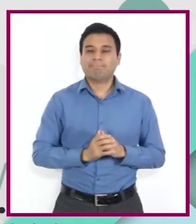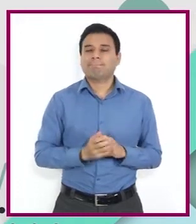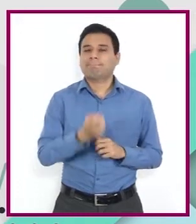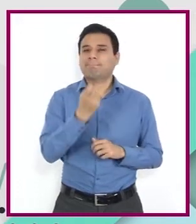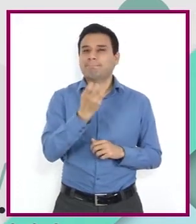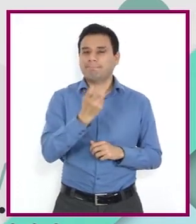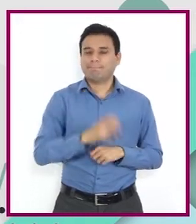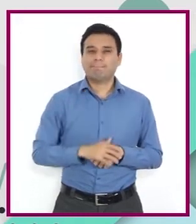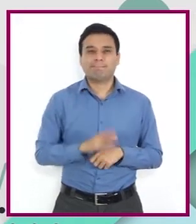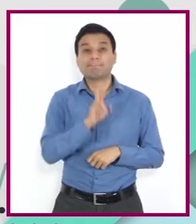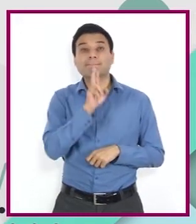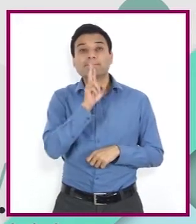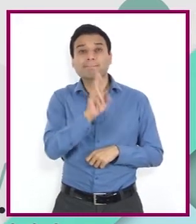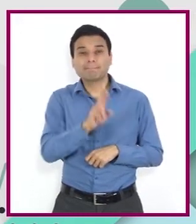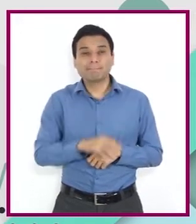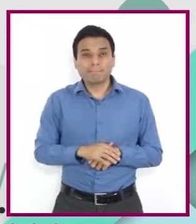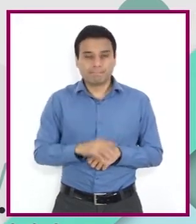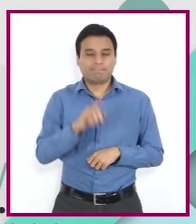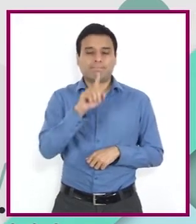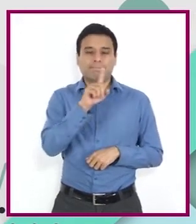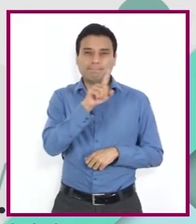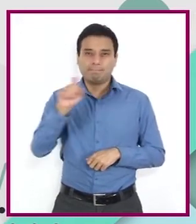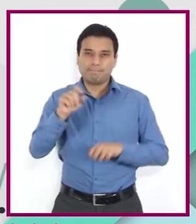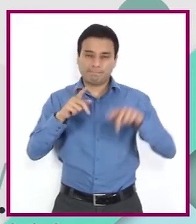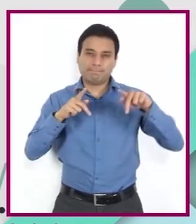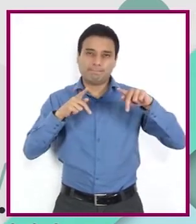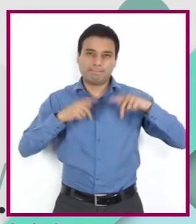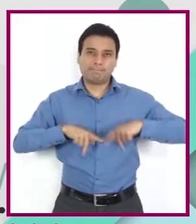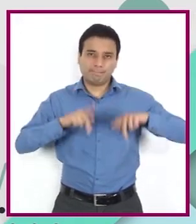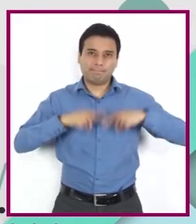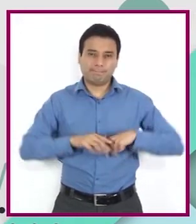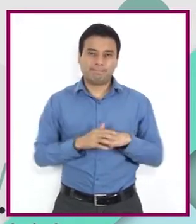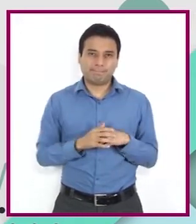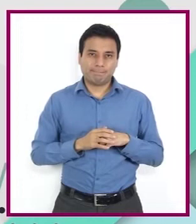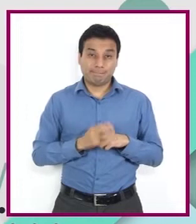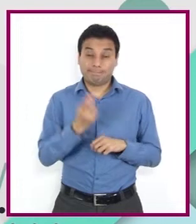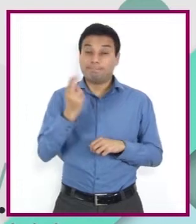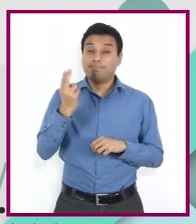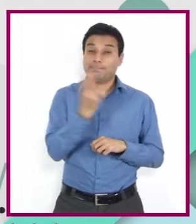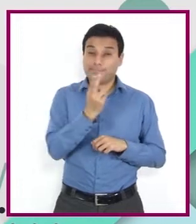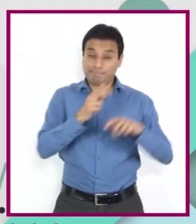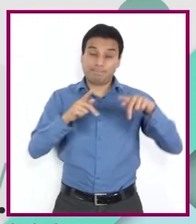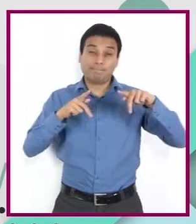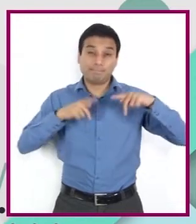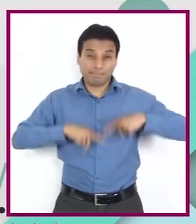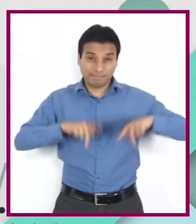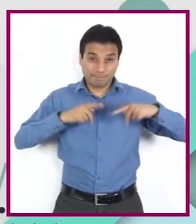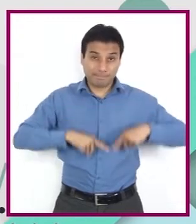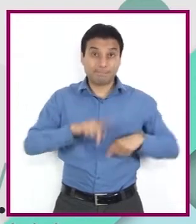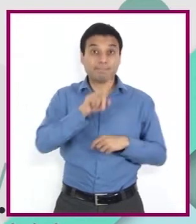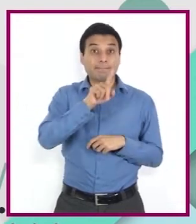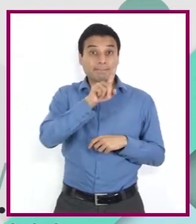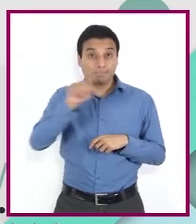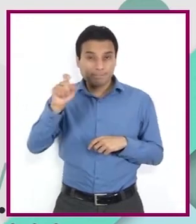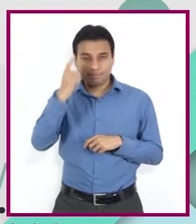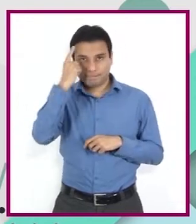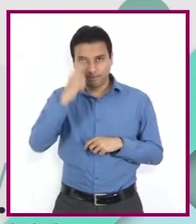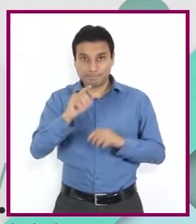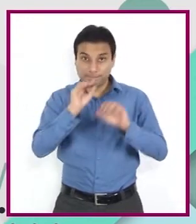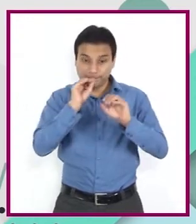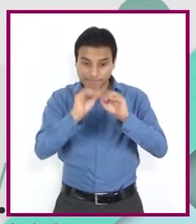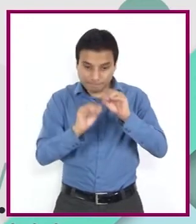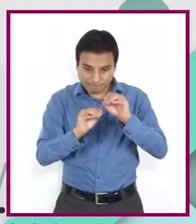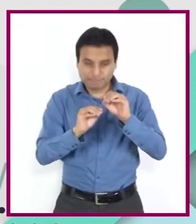la respuesta es 100 obreros. Es decir, se necesitan 100 obreros para elaborar el producto en 50